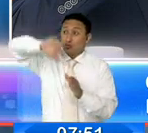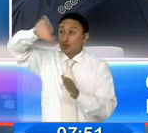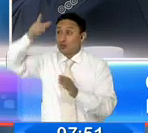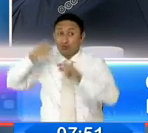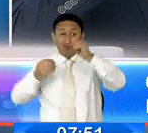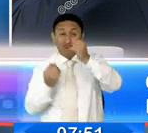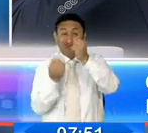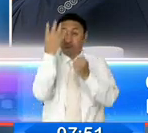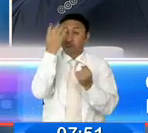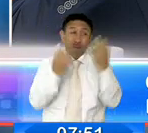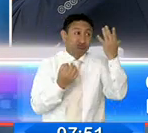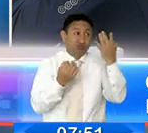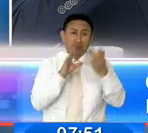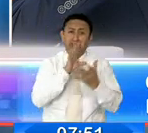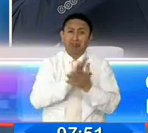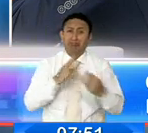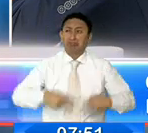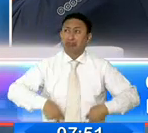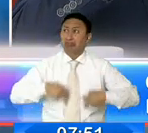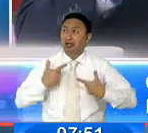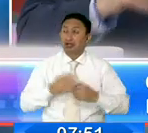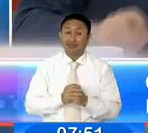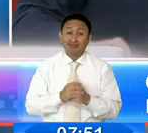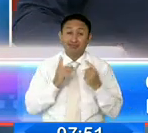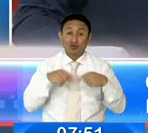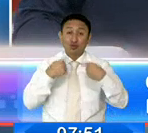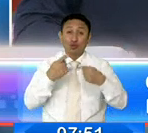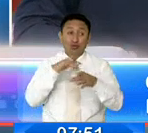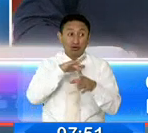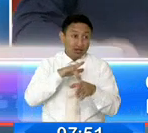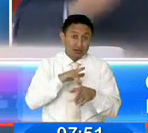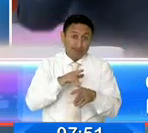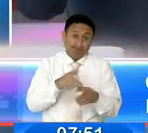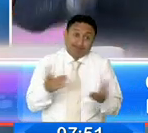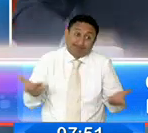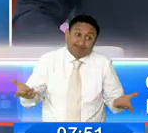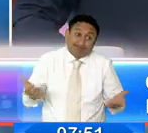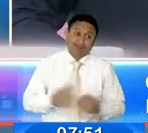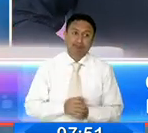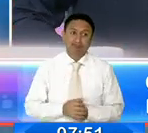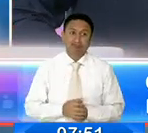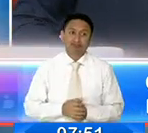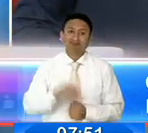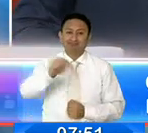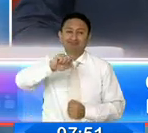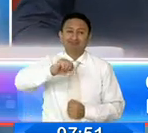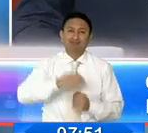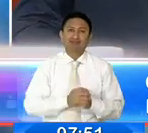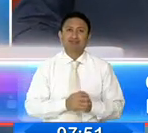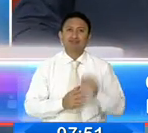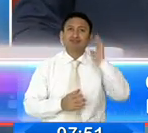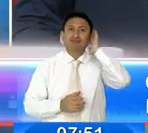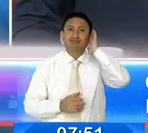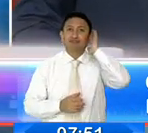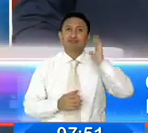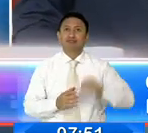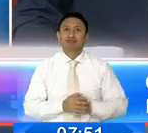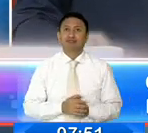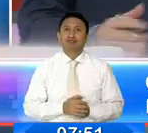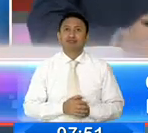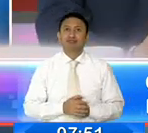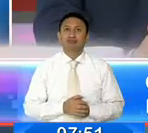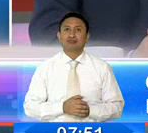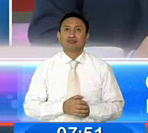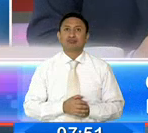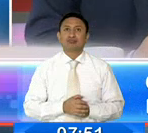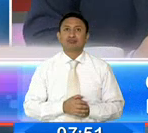volcanes, dice, con el Correcto. riesgo encima. Y Así mismo viven es. felices. Y Ministro, usted la también operación de vive la feliz y refinería está de Esmeraldas,